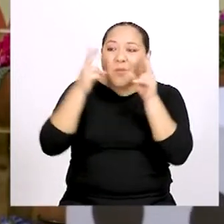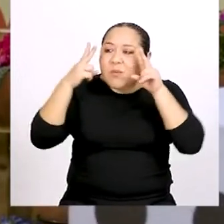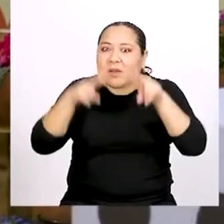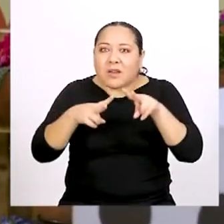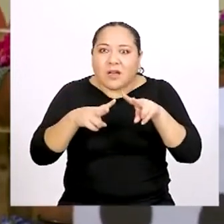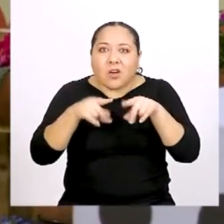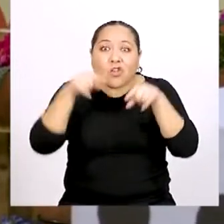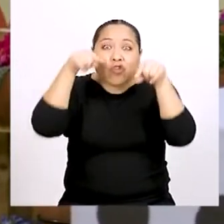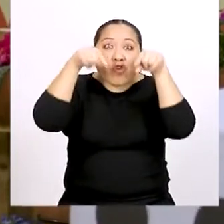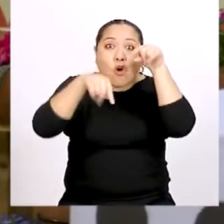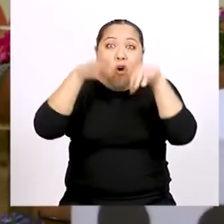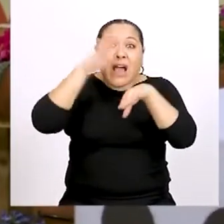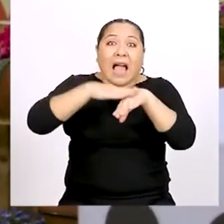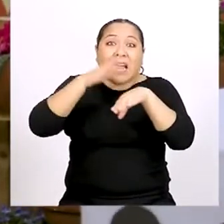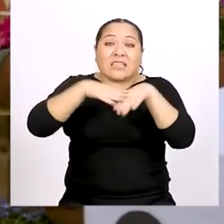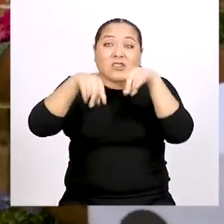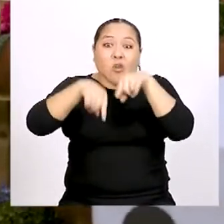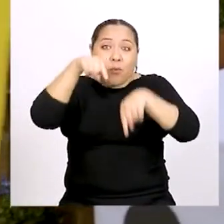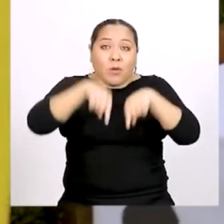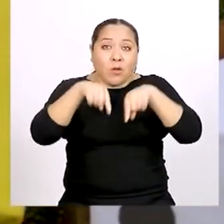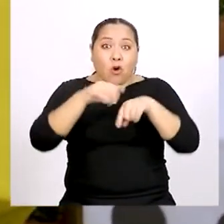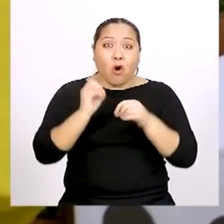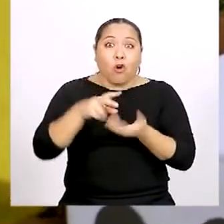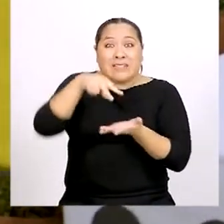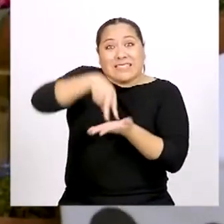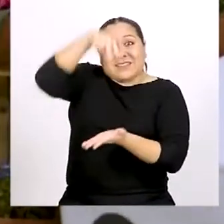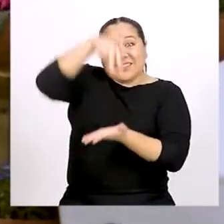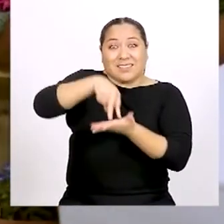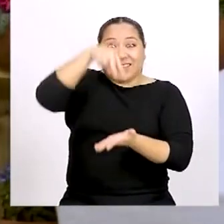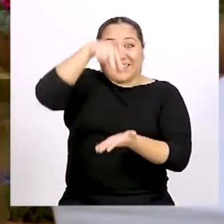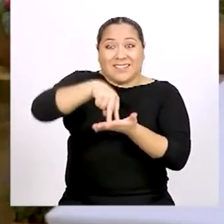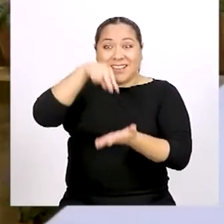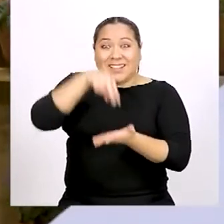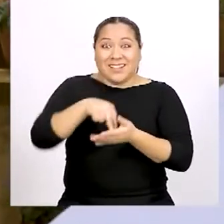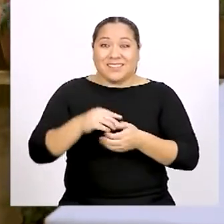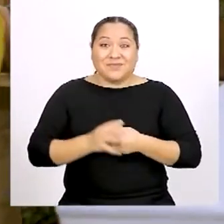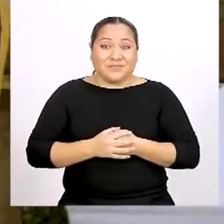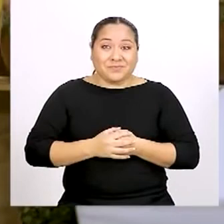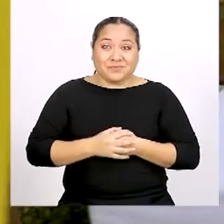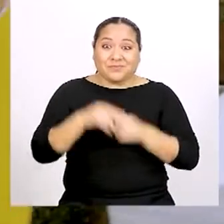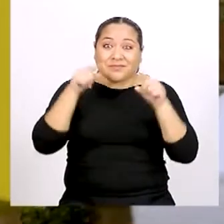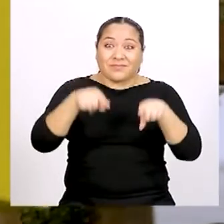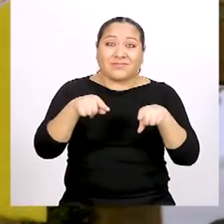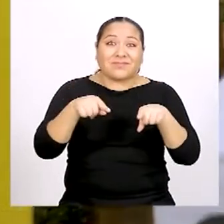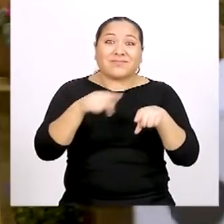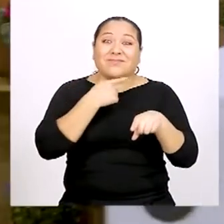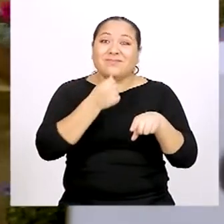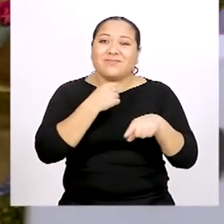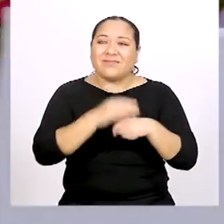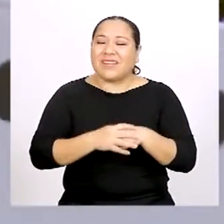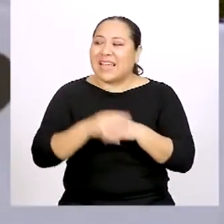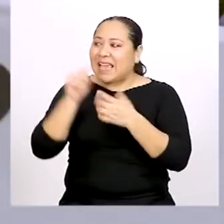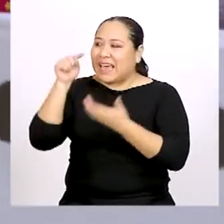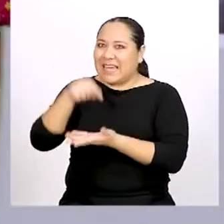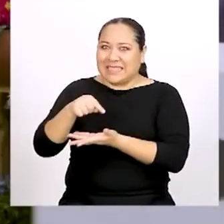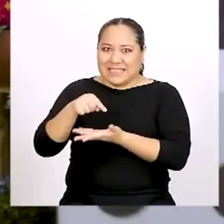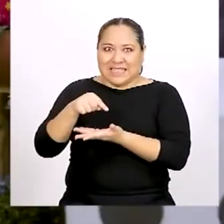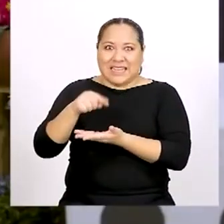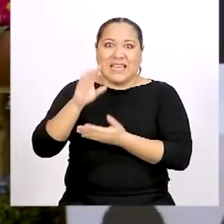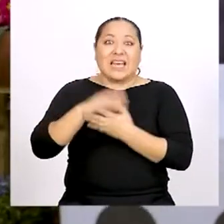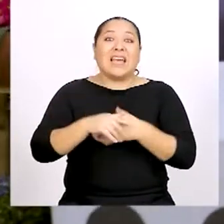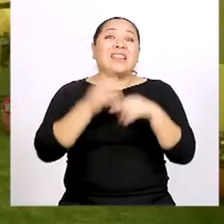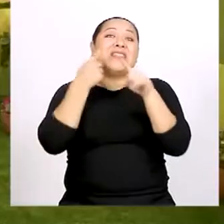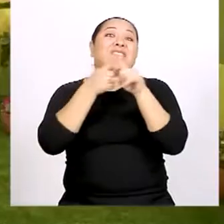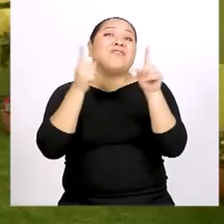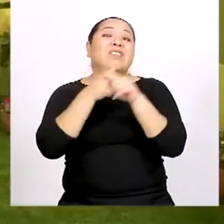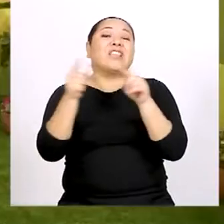Como, por ejemplo, miren, tocarse los pies. Uh-huh. O saltar. ¡Me encanta! Y este